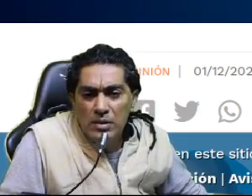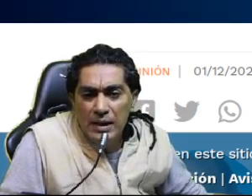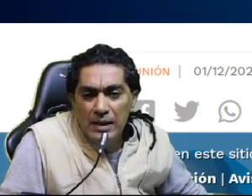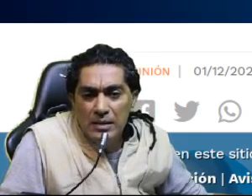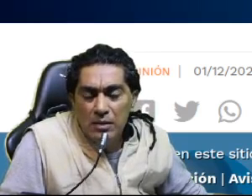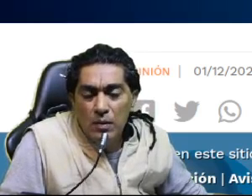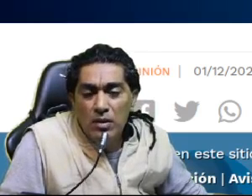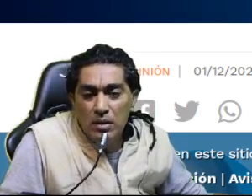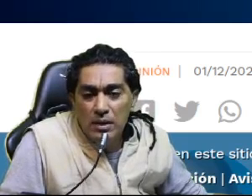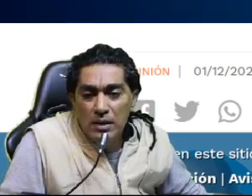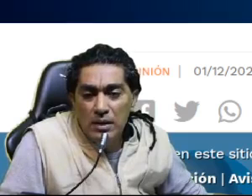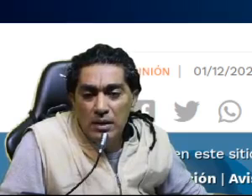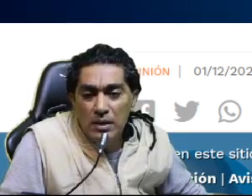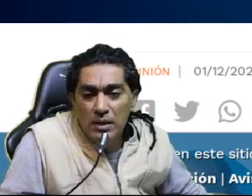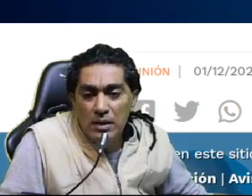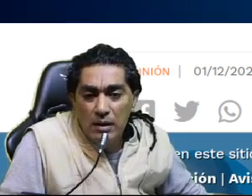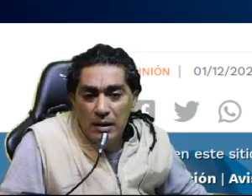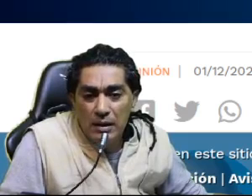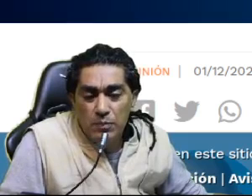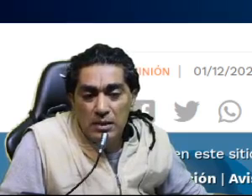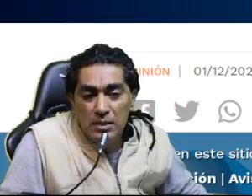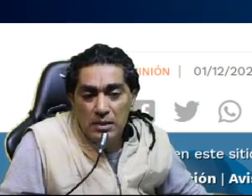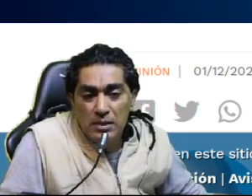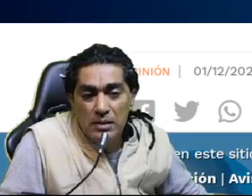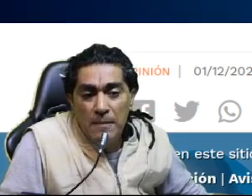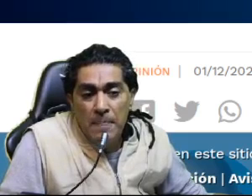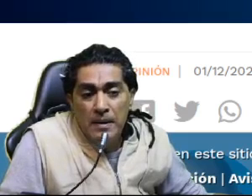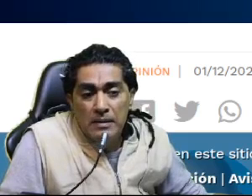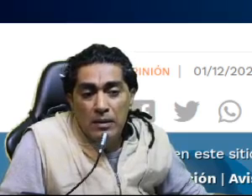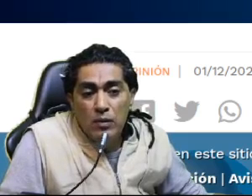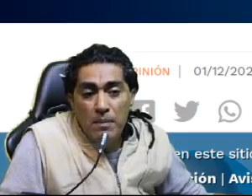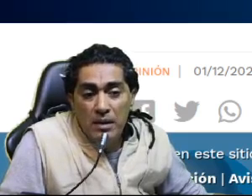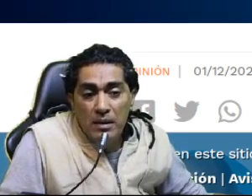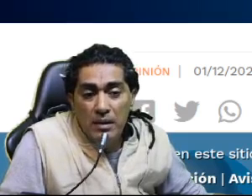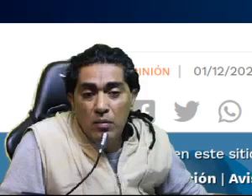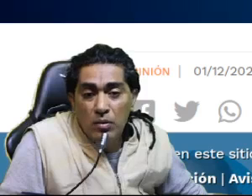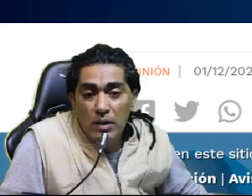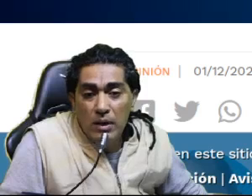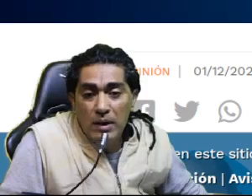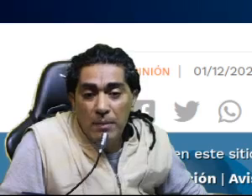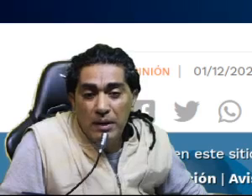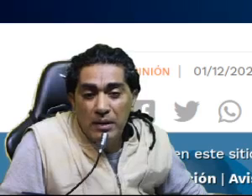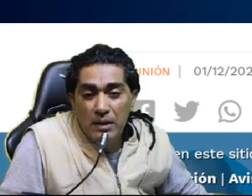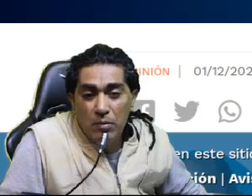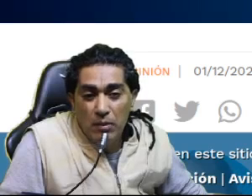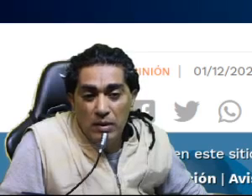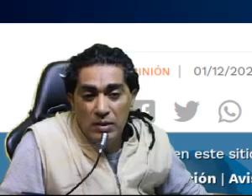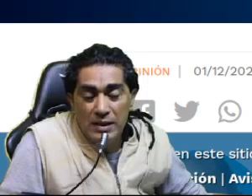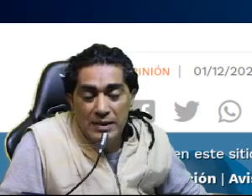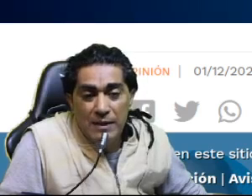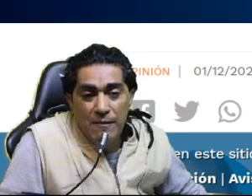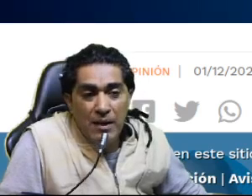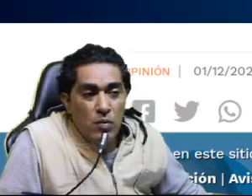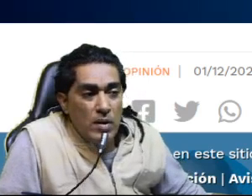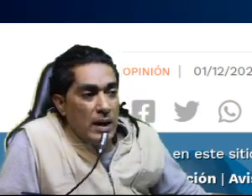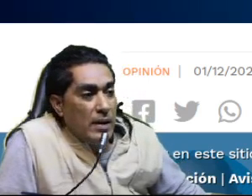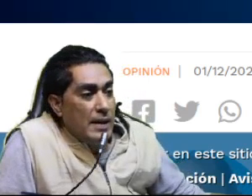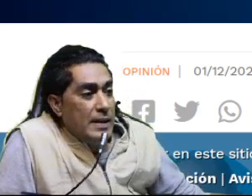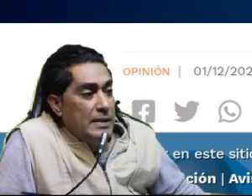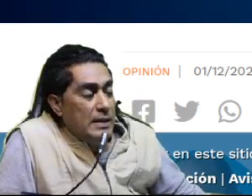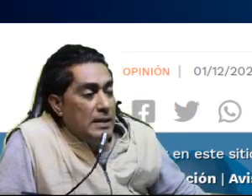cuando regresamos a clases presenciales, seguramente cuando una buena parte de la población esté